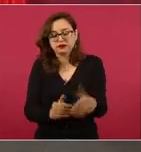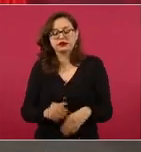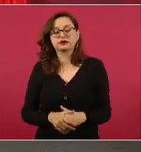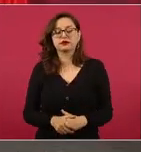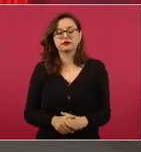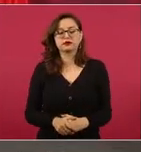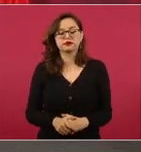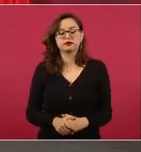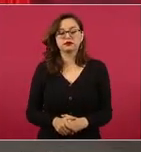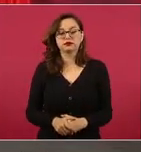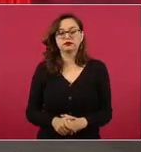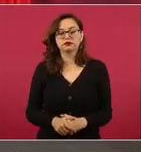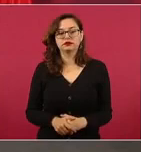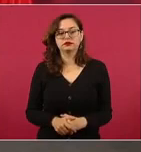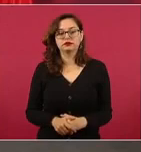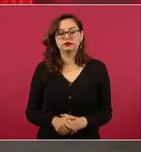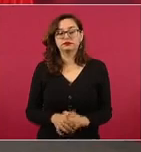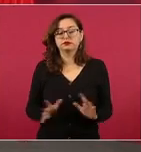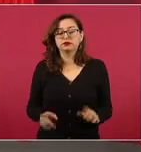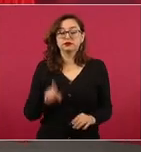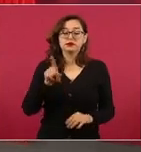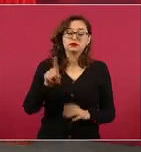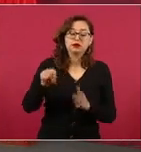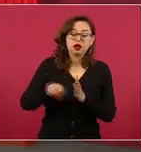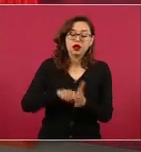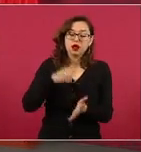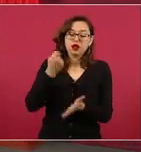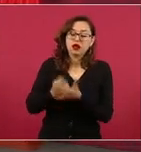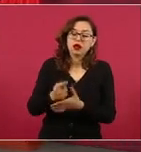Yo, en el caso de Tamaulipas,